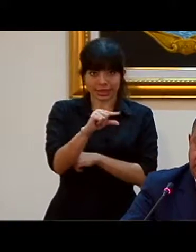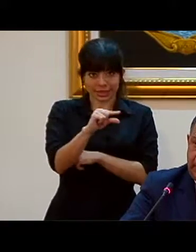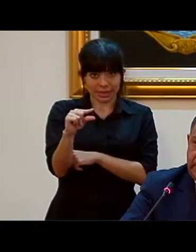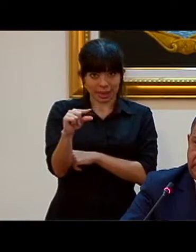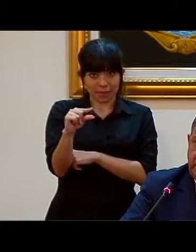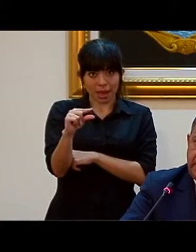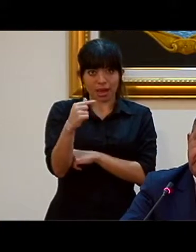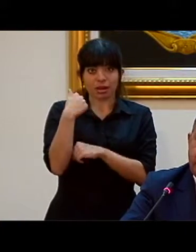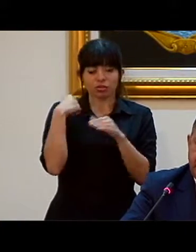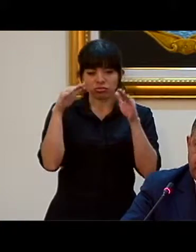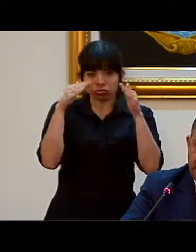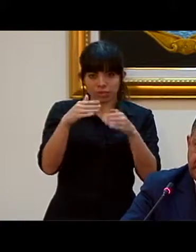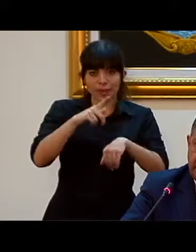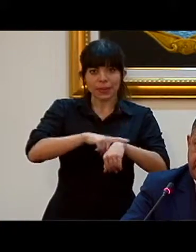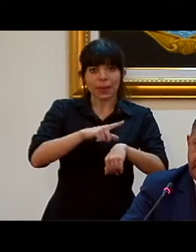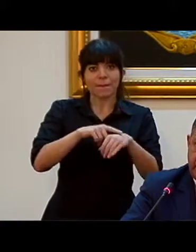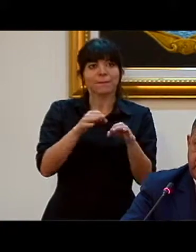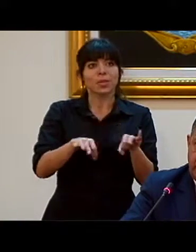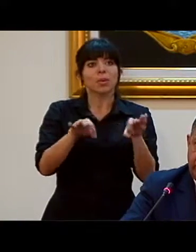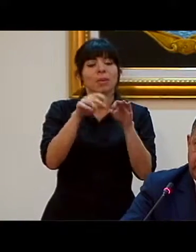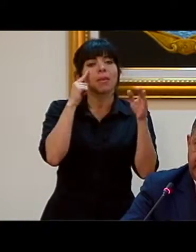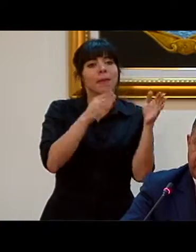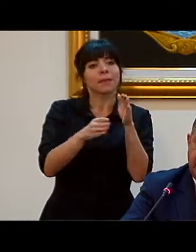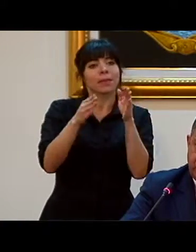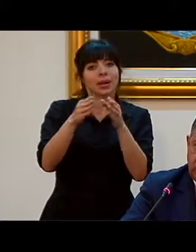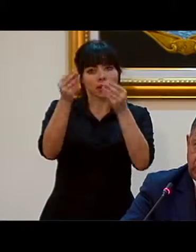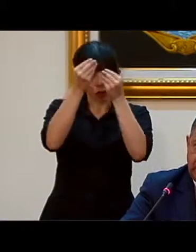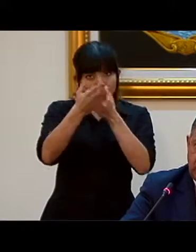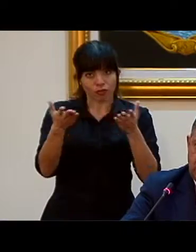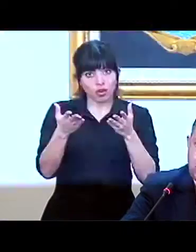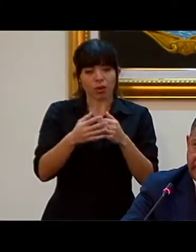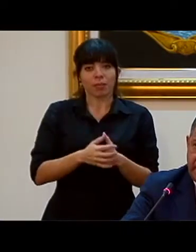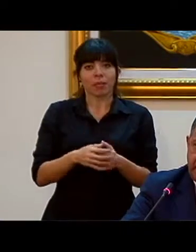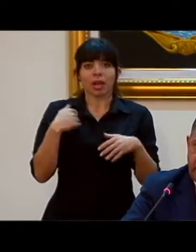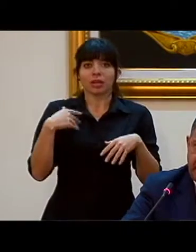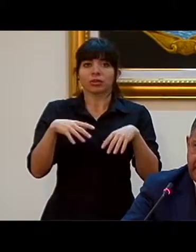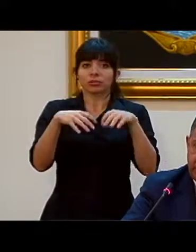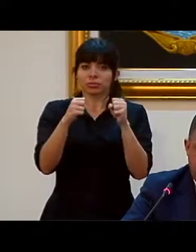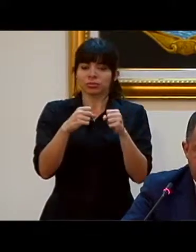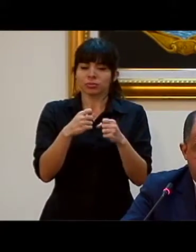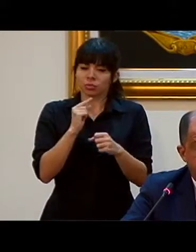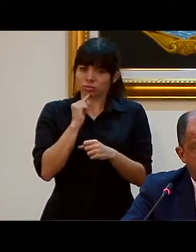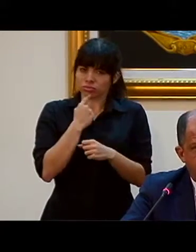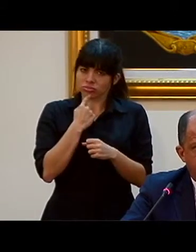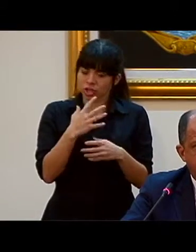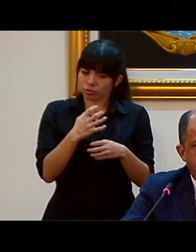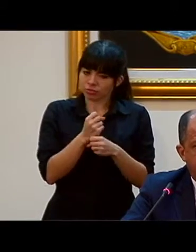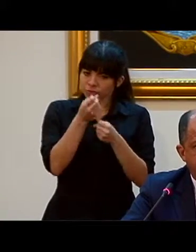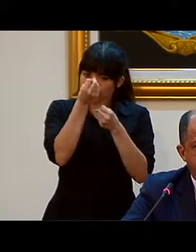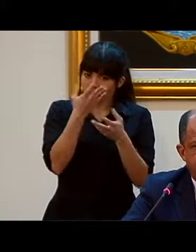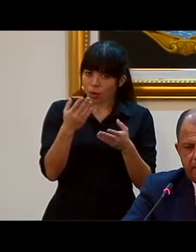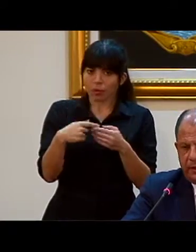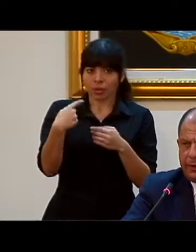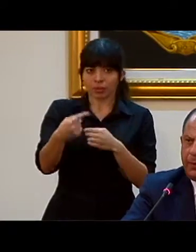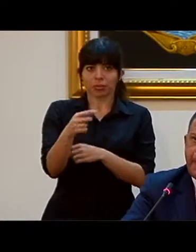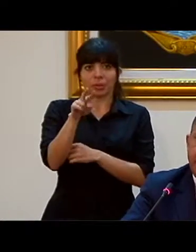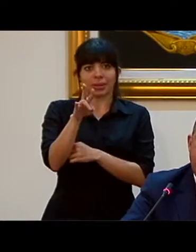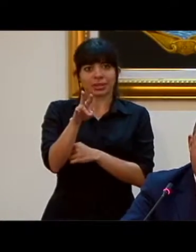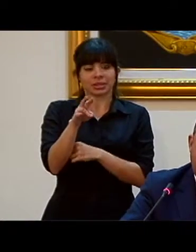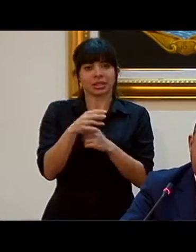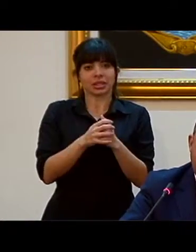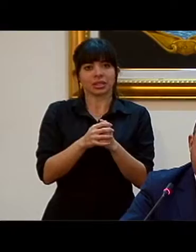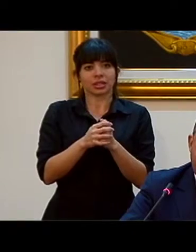armónicas? Primero tenemos que tener una Cancillería fuerte, para que precisamente los que están tomando las decisiones en estos 3